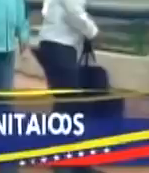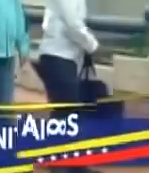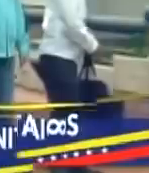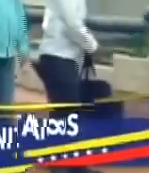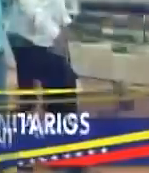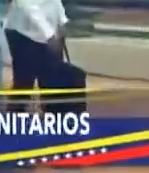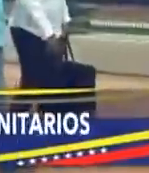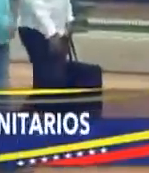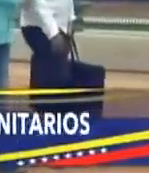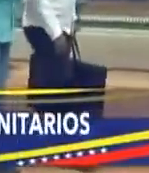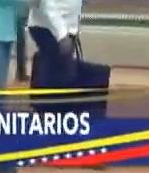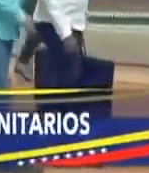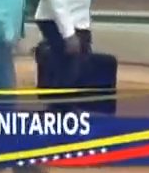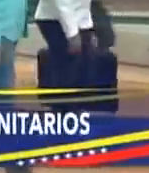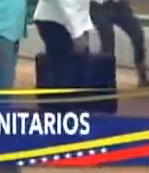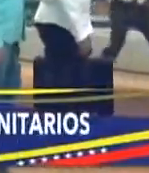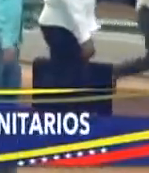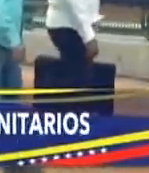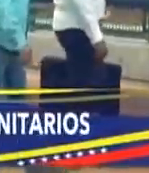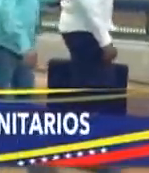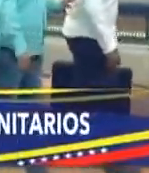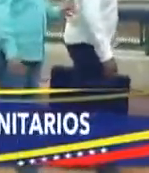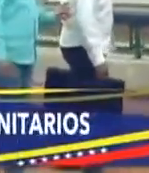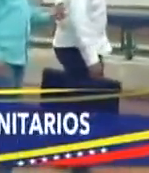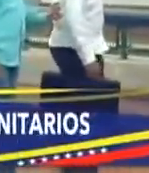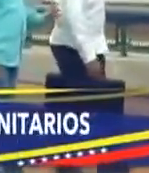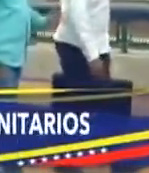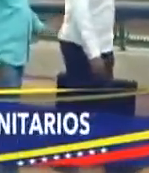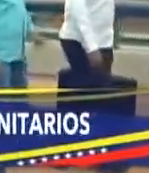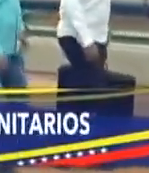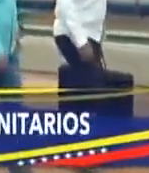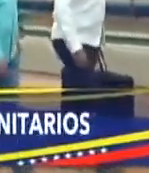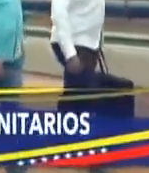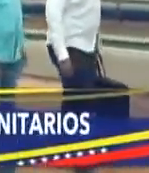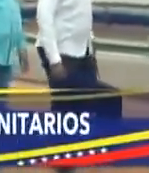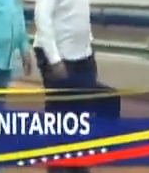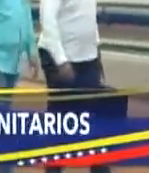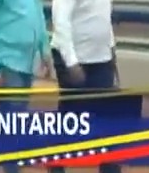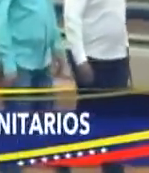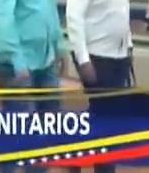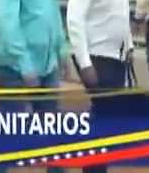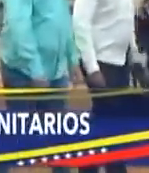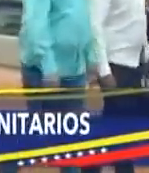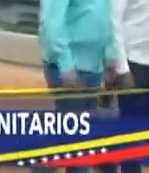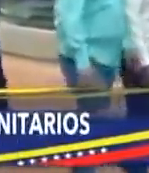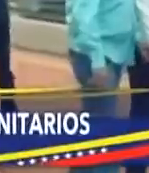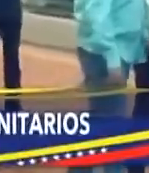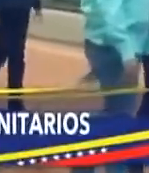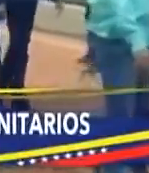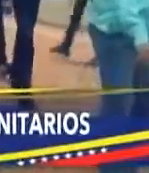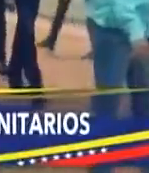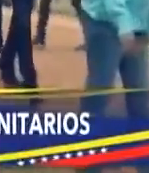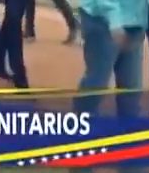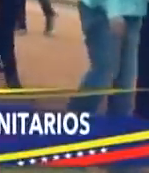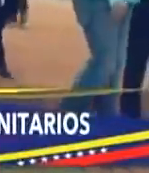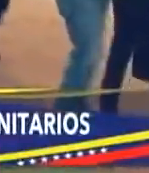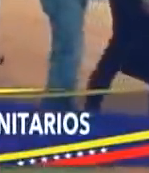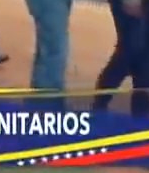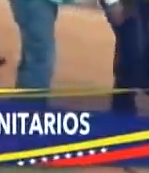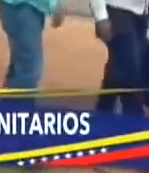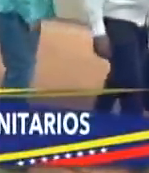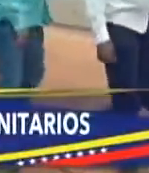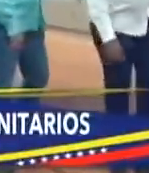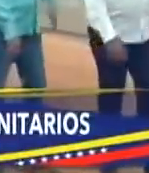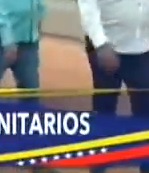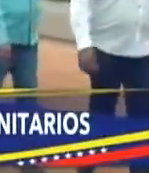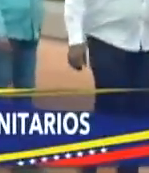la vida. He recibido al presidente de la República, Nicolás Maduro, la doctora Cilia Flores de Maduro, así como todo lo que ha